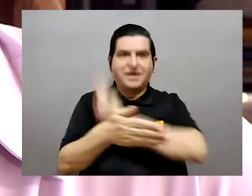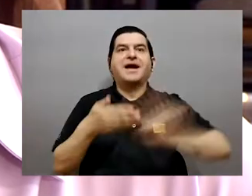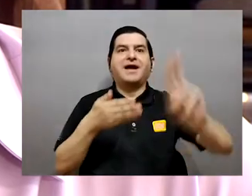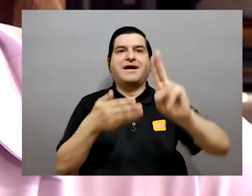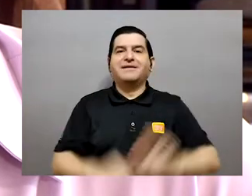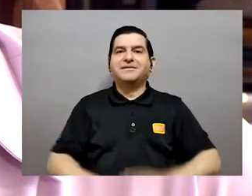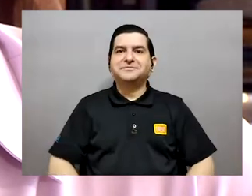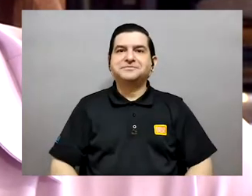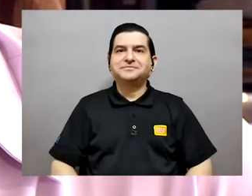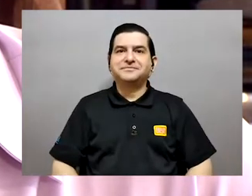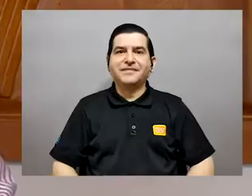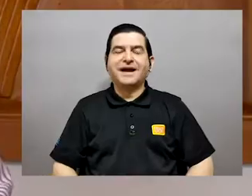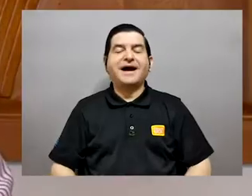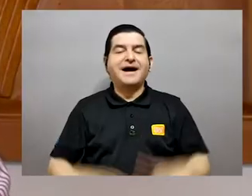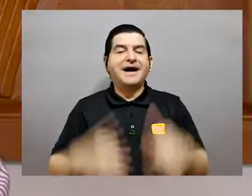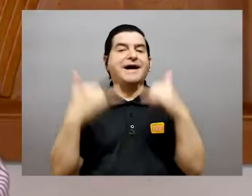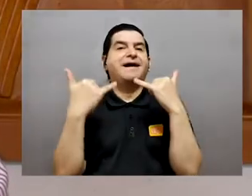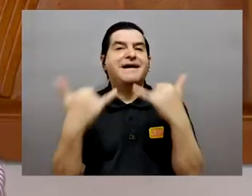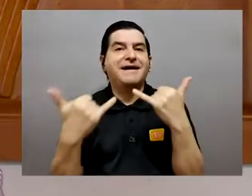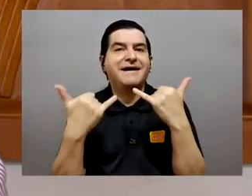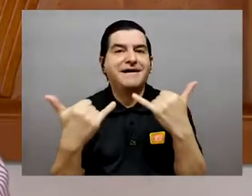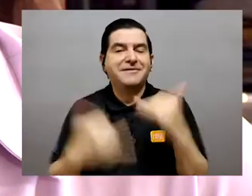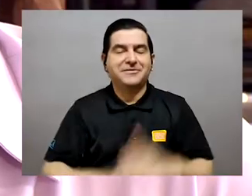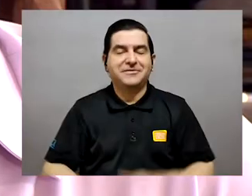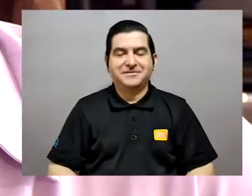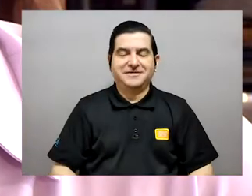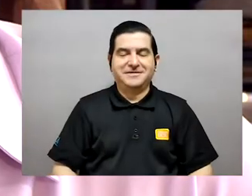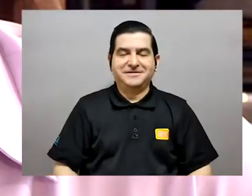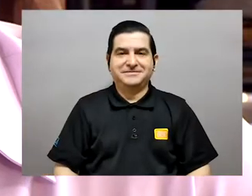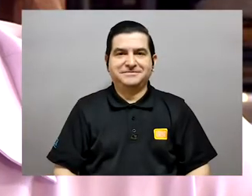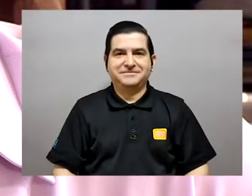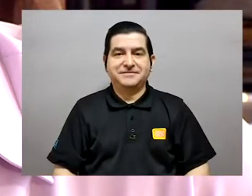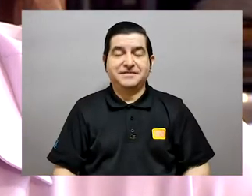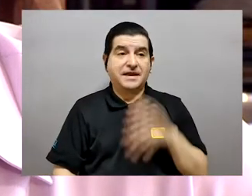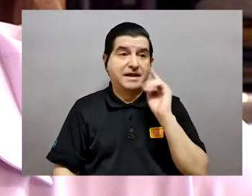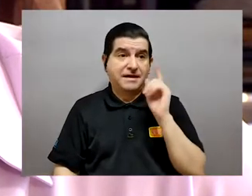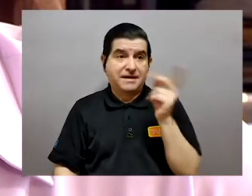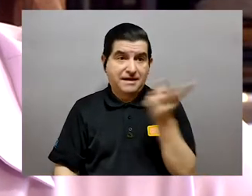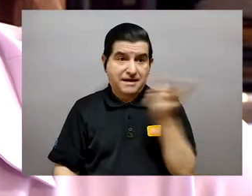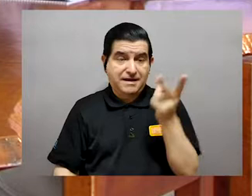cara. Y me dijo, bueno, ¿cómo voy a hacer?